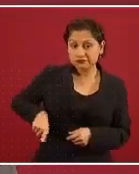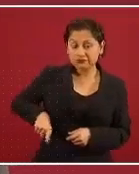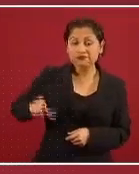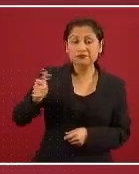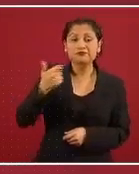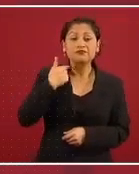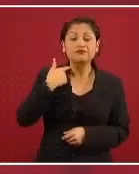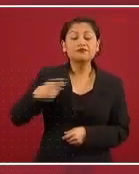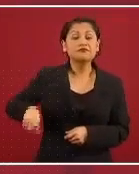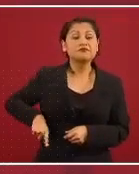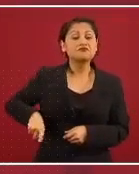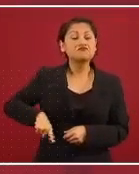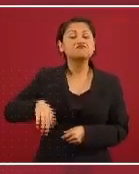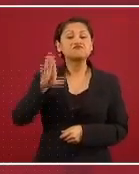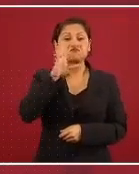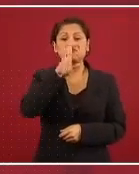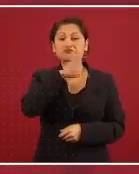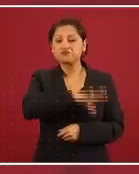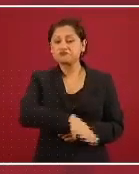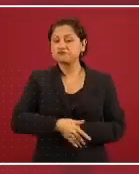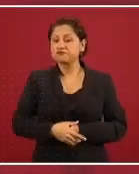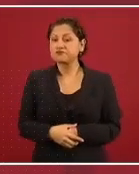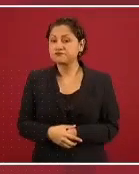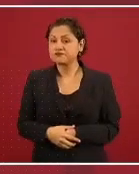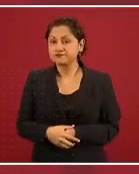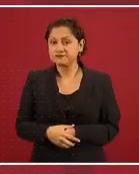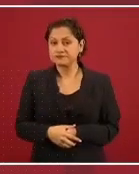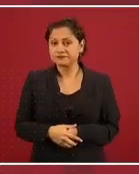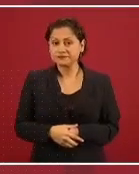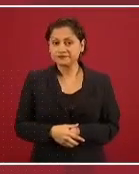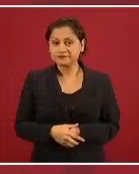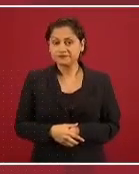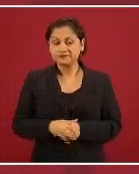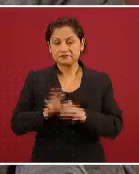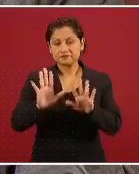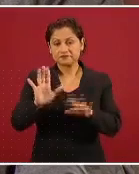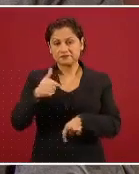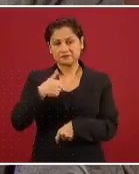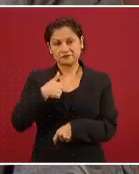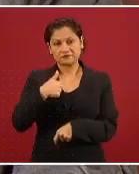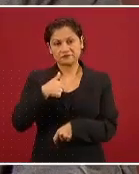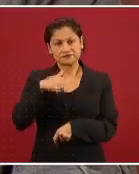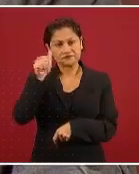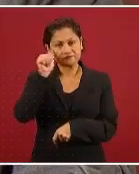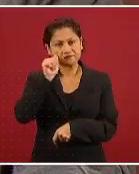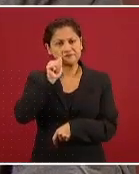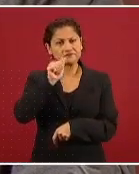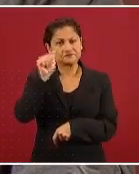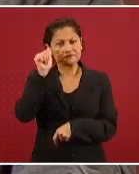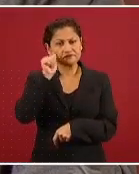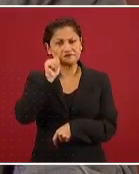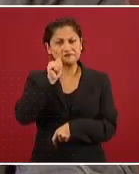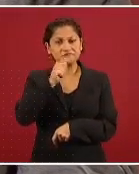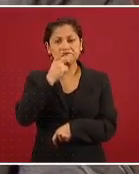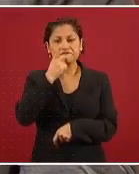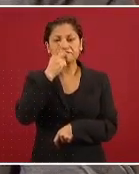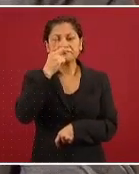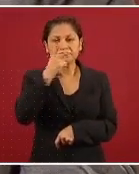y sobre todo, como siempre lo he dicho, el principal problema era la